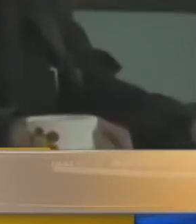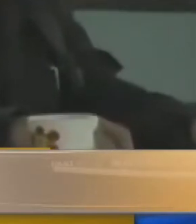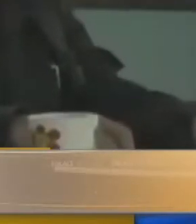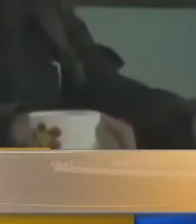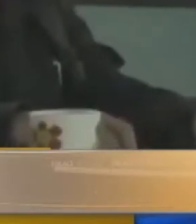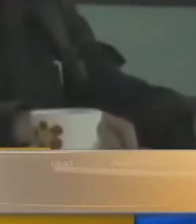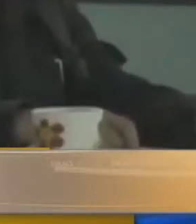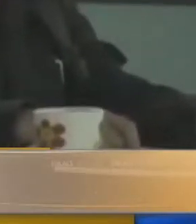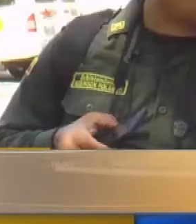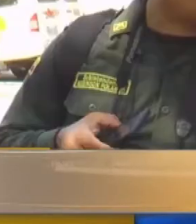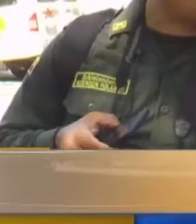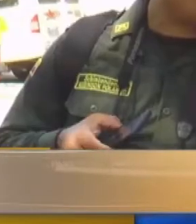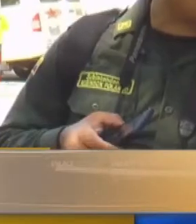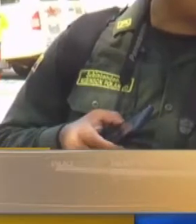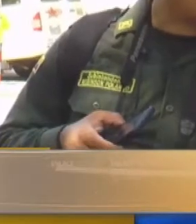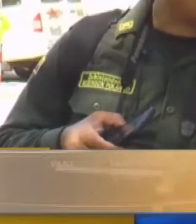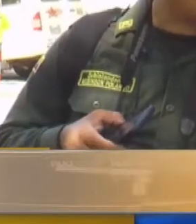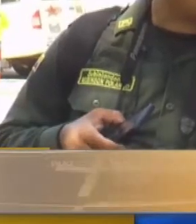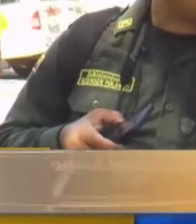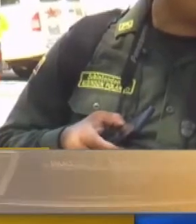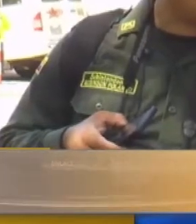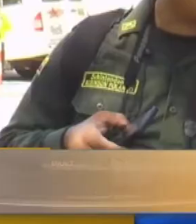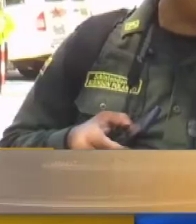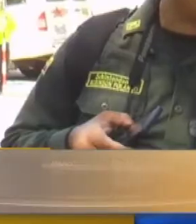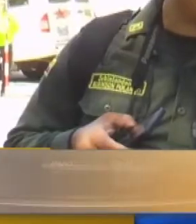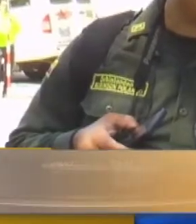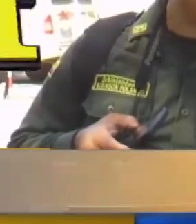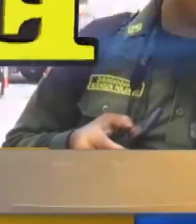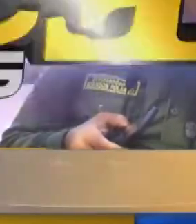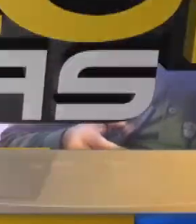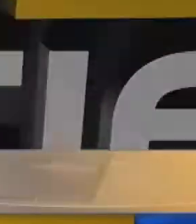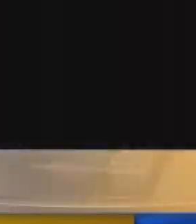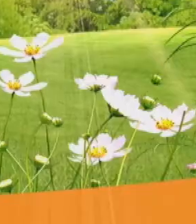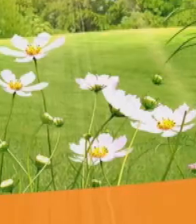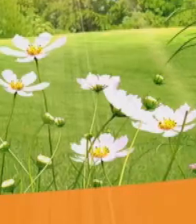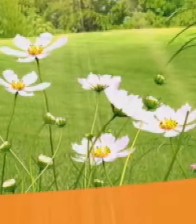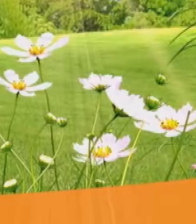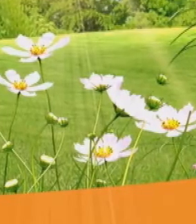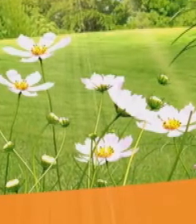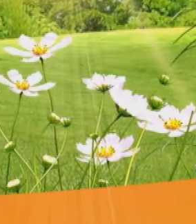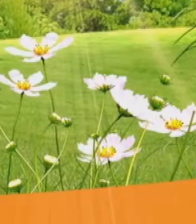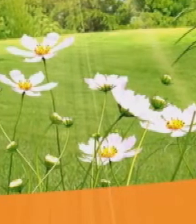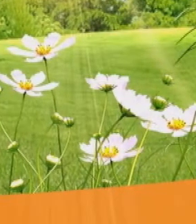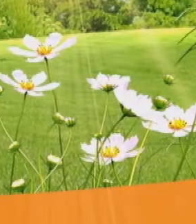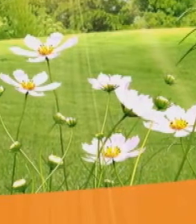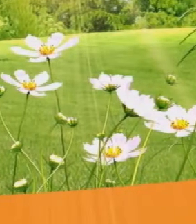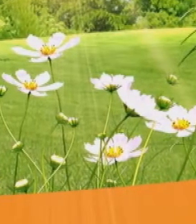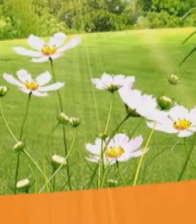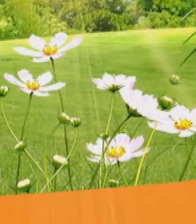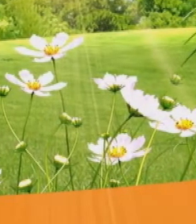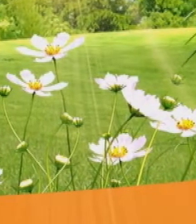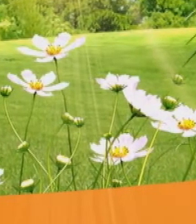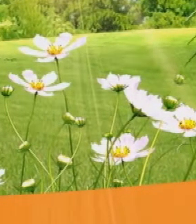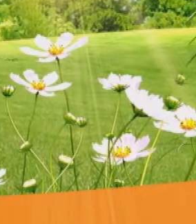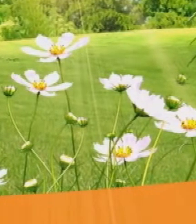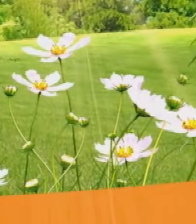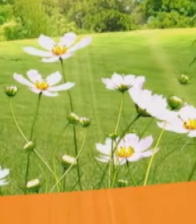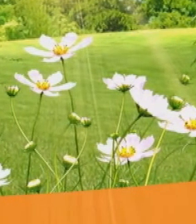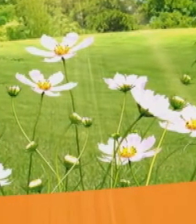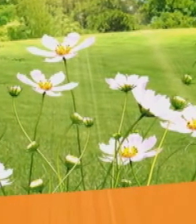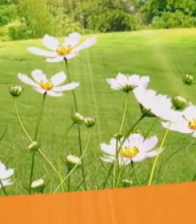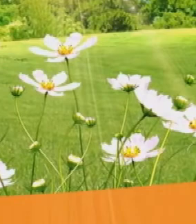como comandante del Departamento de Policía del Magdalena Medio. Con el patrocinio de Barsol Ecológico, Barsol